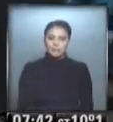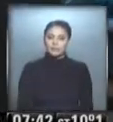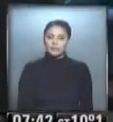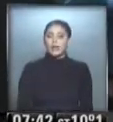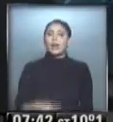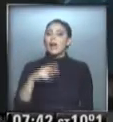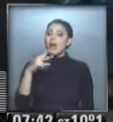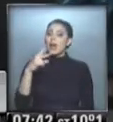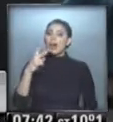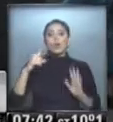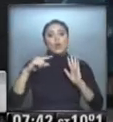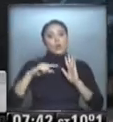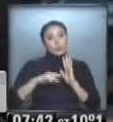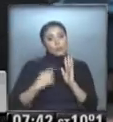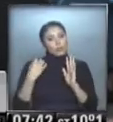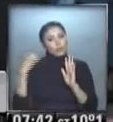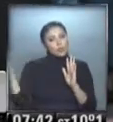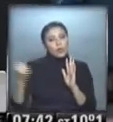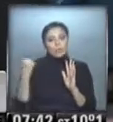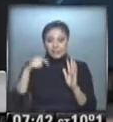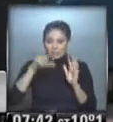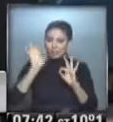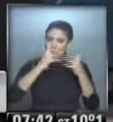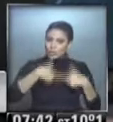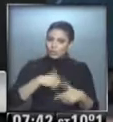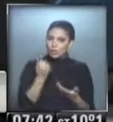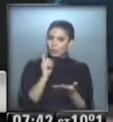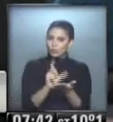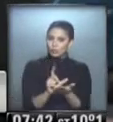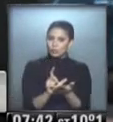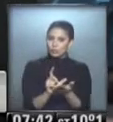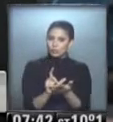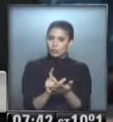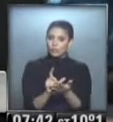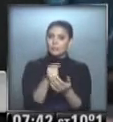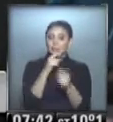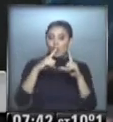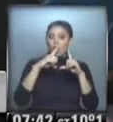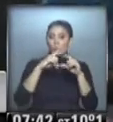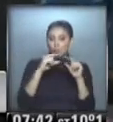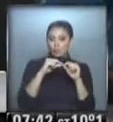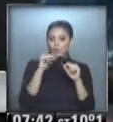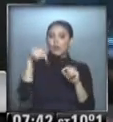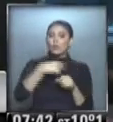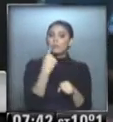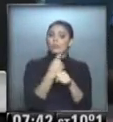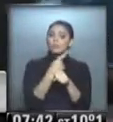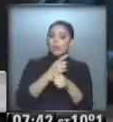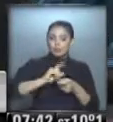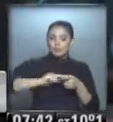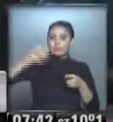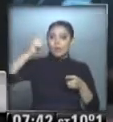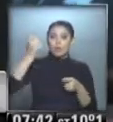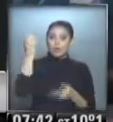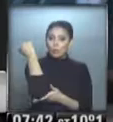hay dos aspectos para resaltar de este proyecto de presupuesto en cuanto a las cifras macroeconómicas una el crecimiento